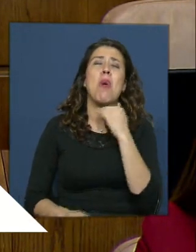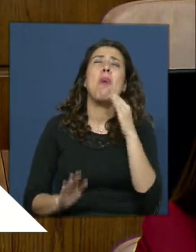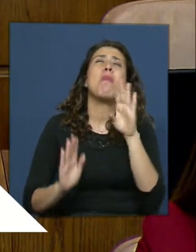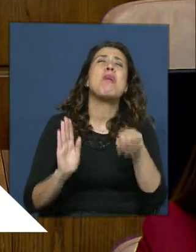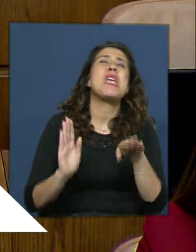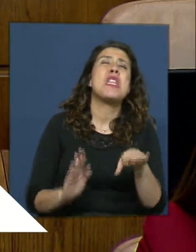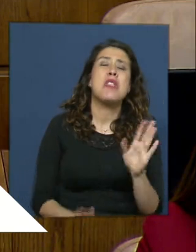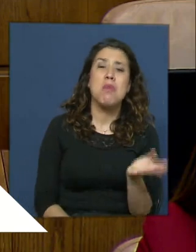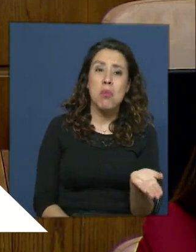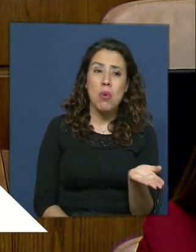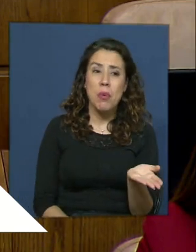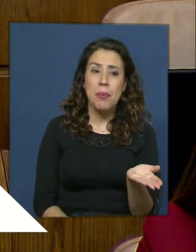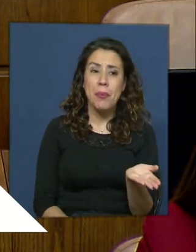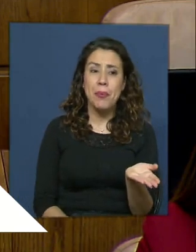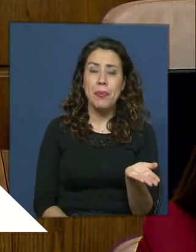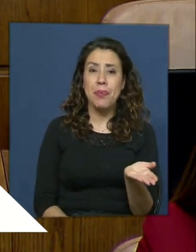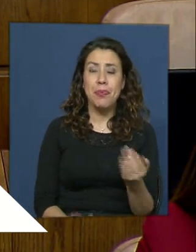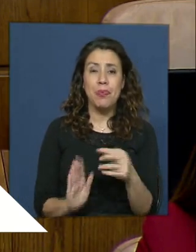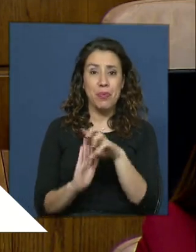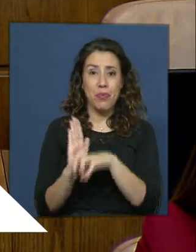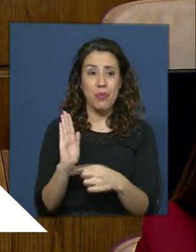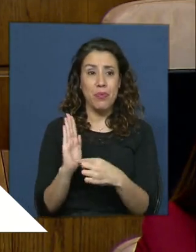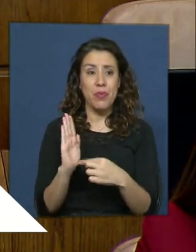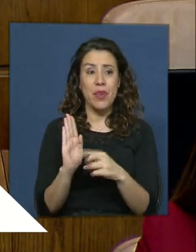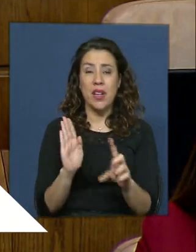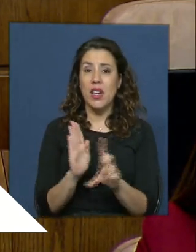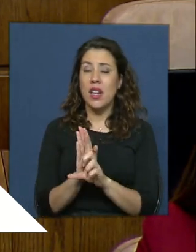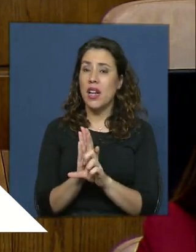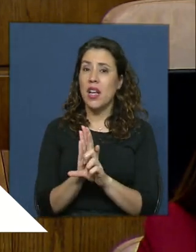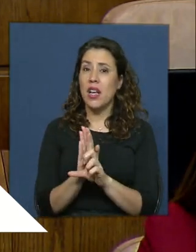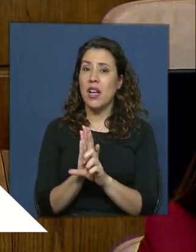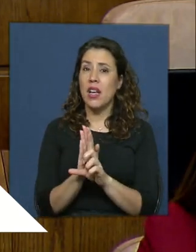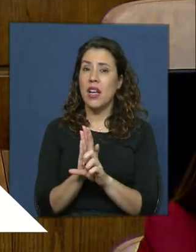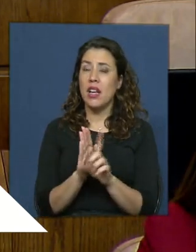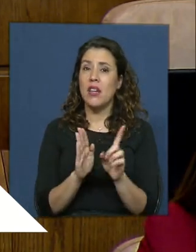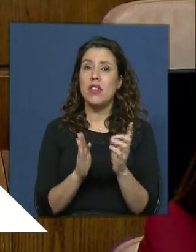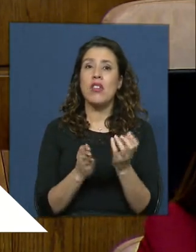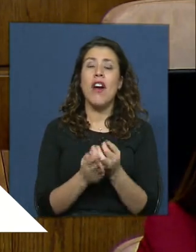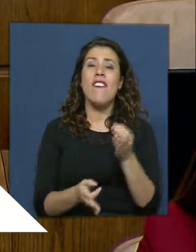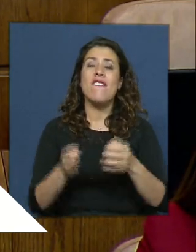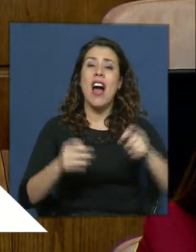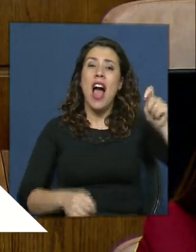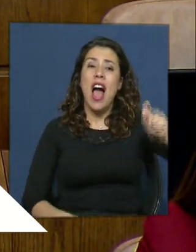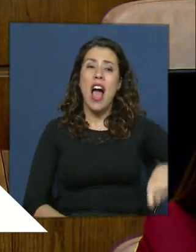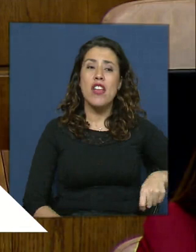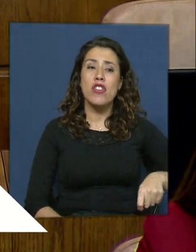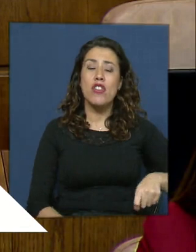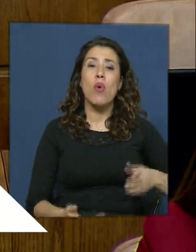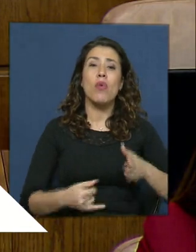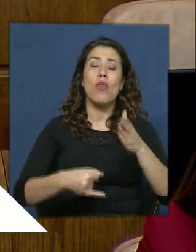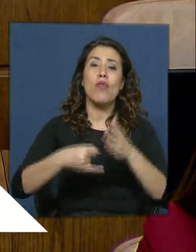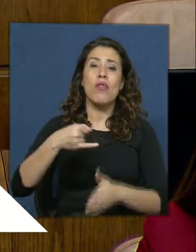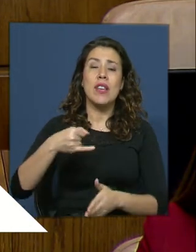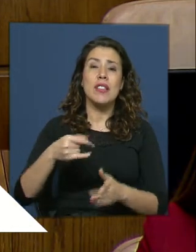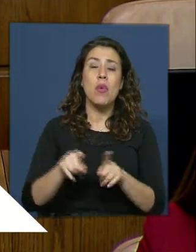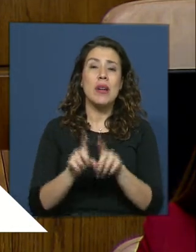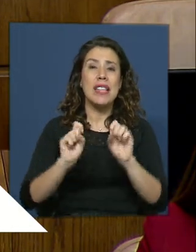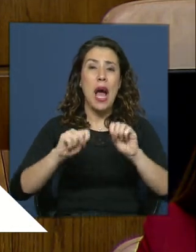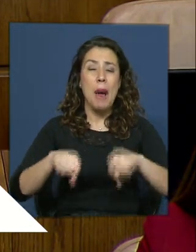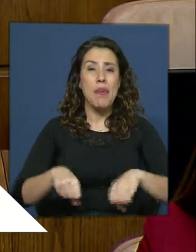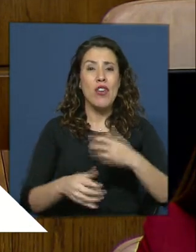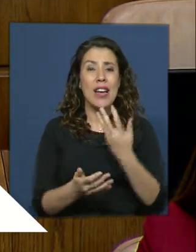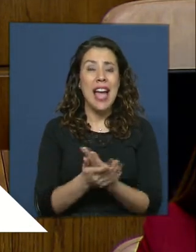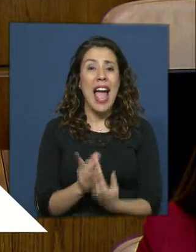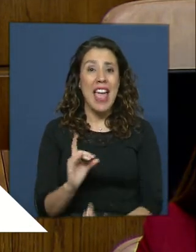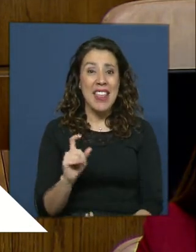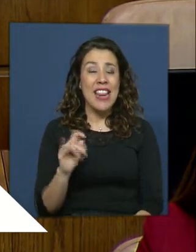crímenes. El proyecto de ley no alcanzaría a los fallos penales en que se aplicó la prescripción, a pesar de haberse aprobado la existencia